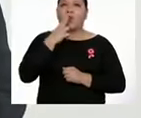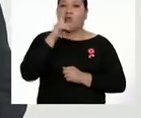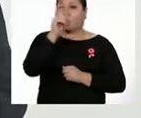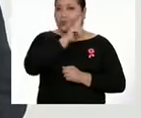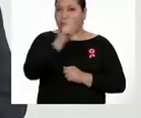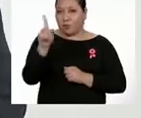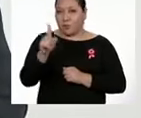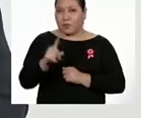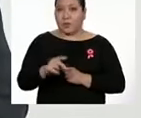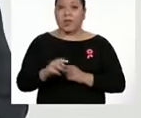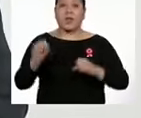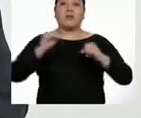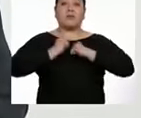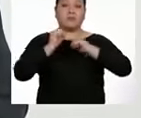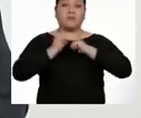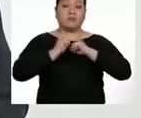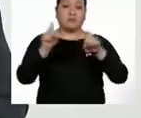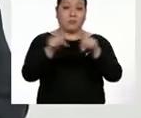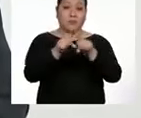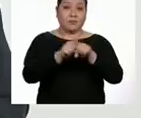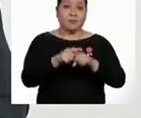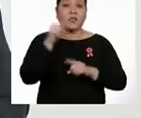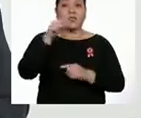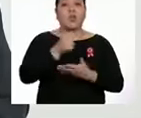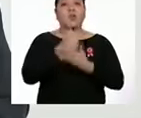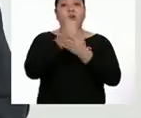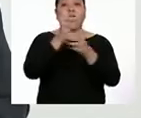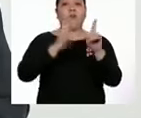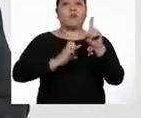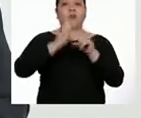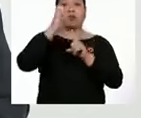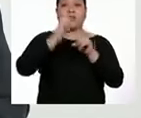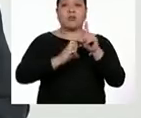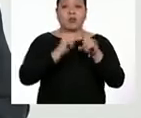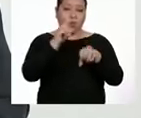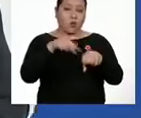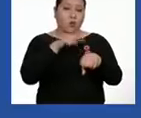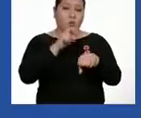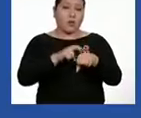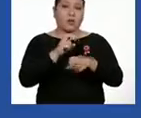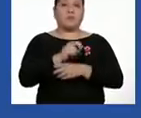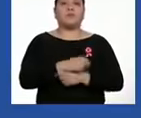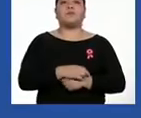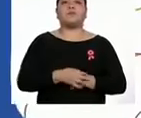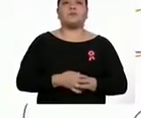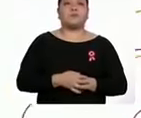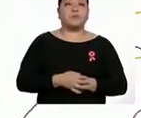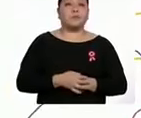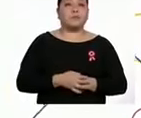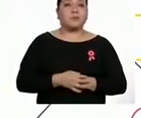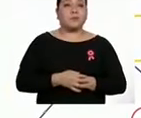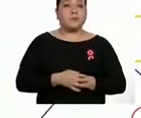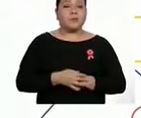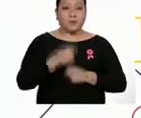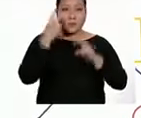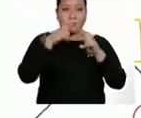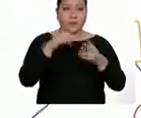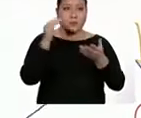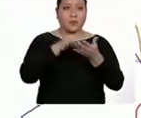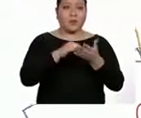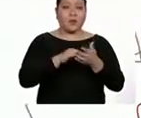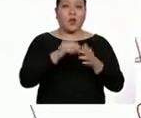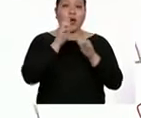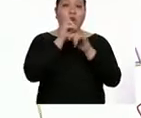actividad física. Nos ayudará a mantener una presión arterial dentro de lo normal. Hay que mirar de nuevo.